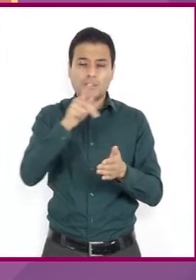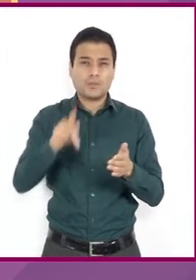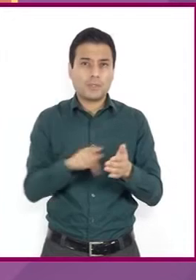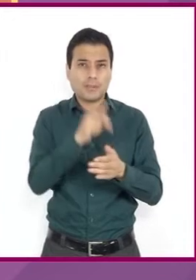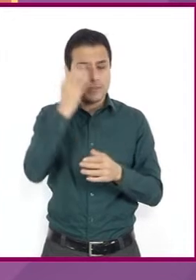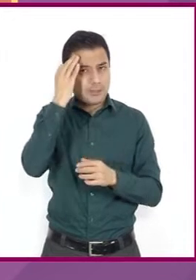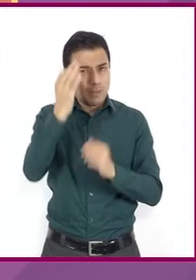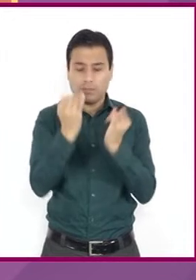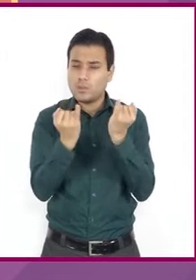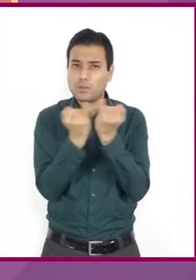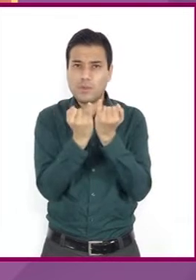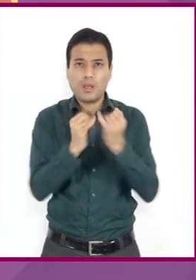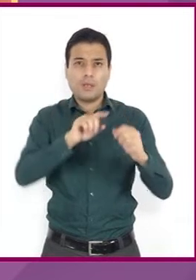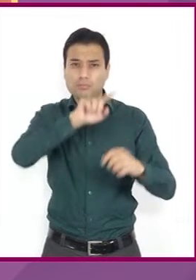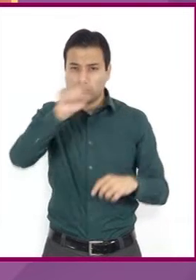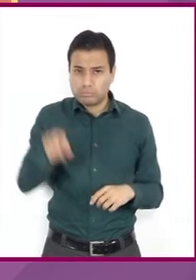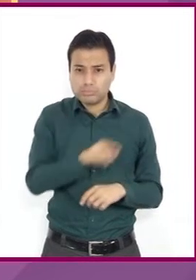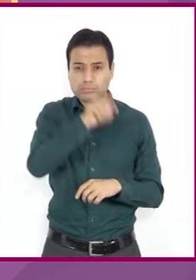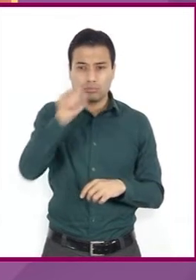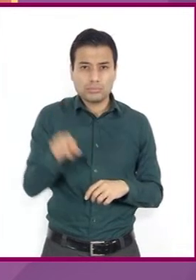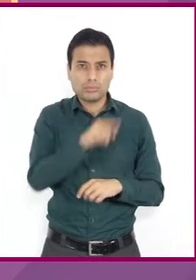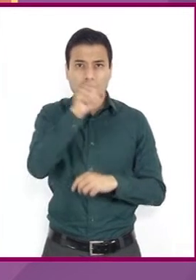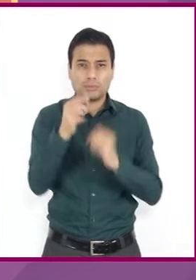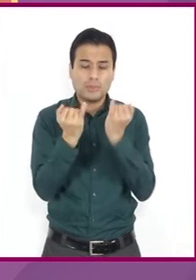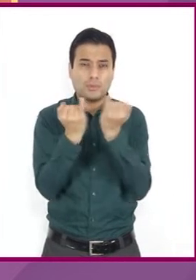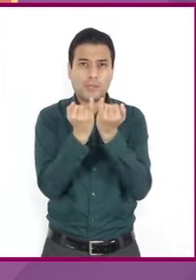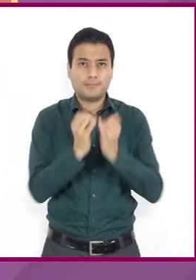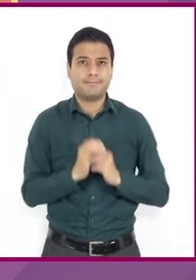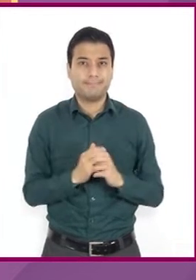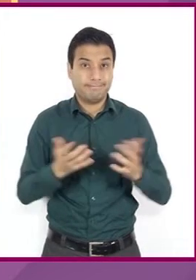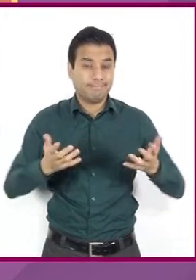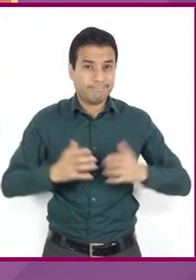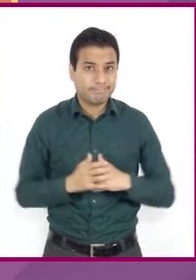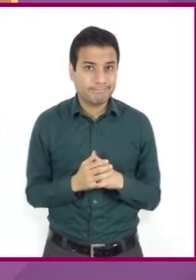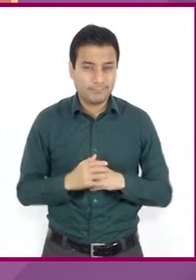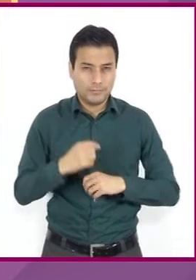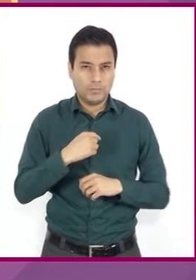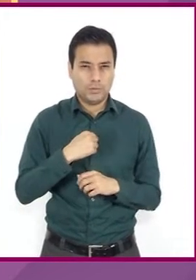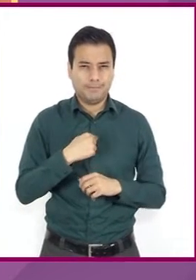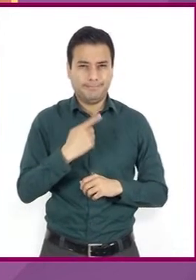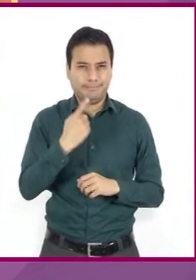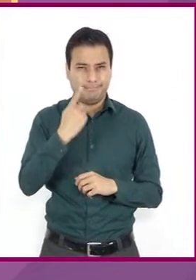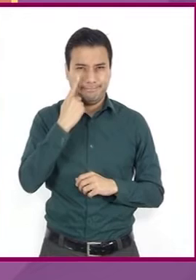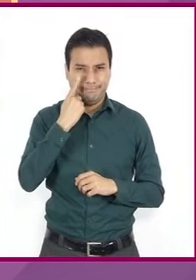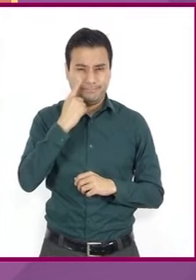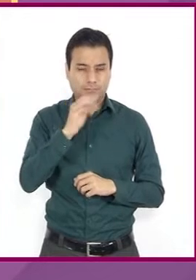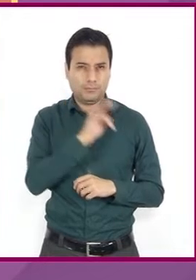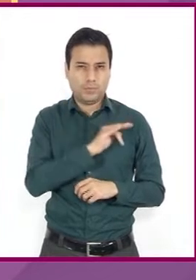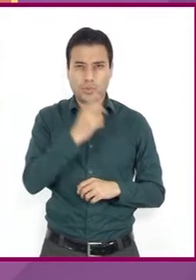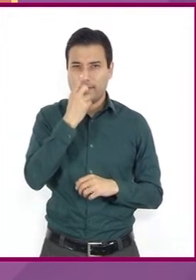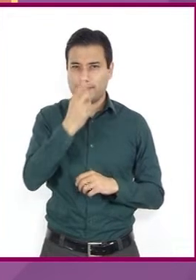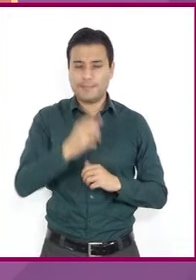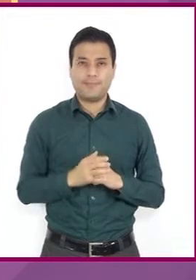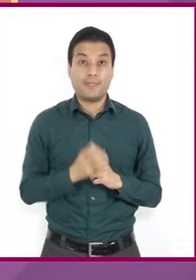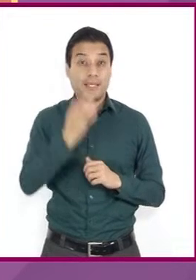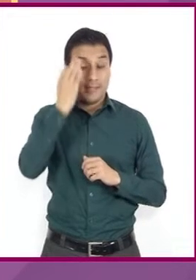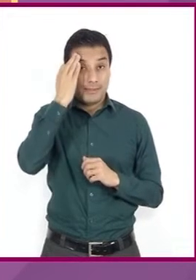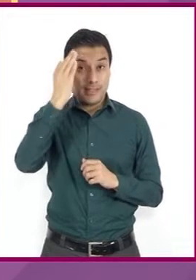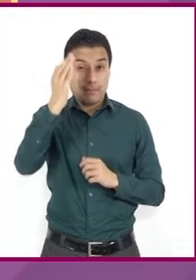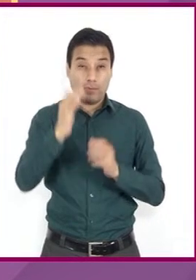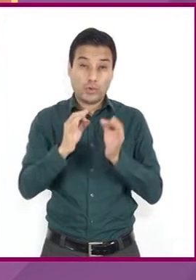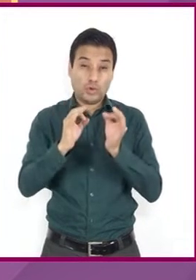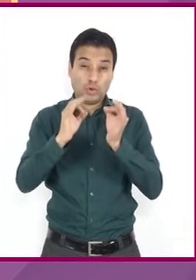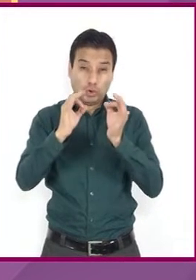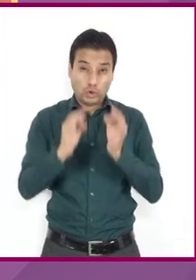hasta el infinito. En suma, con el objeto de ser un poco más precisos, se podría decir que el tiempo, en